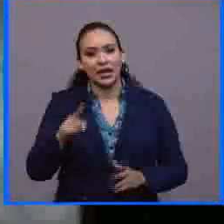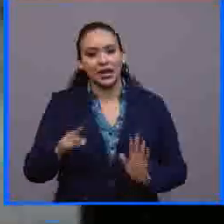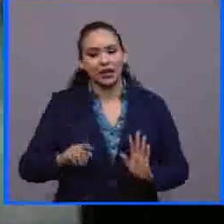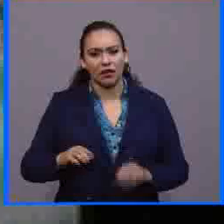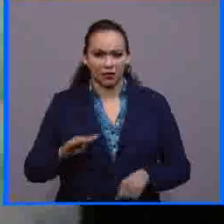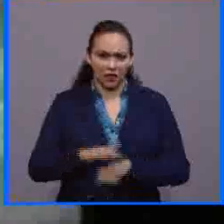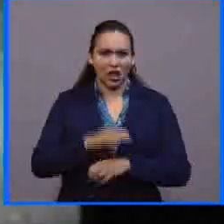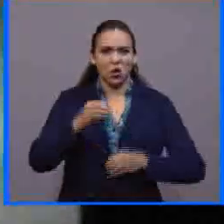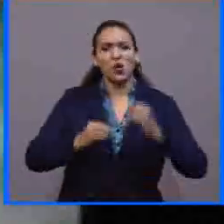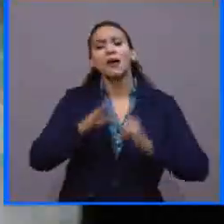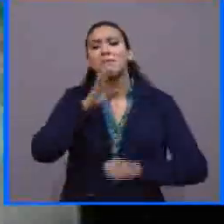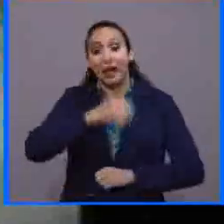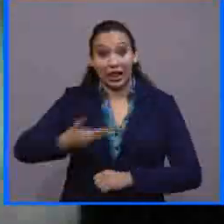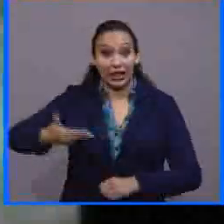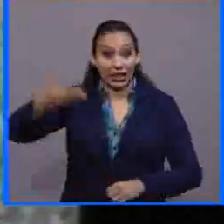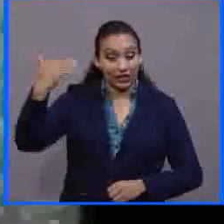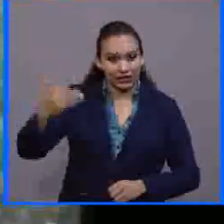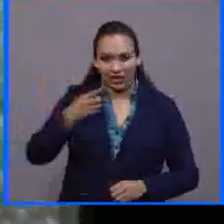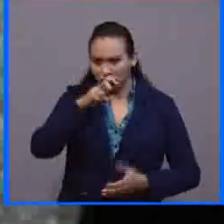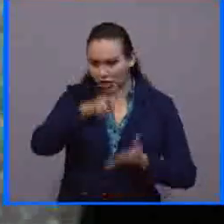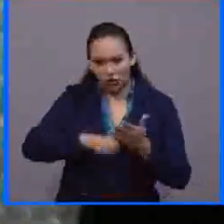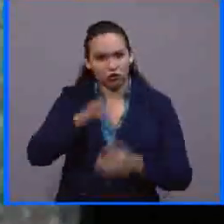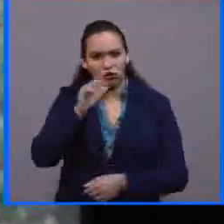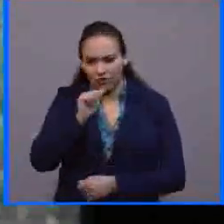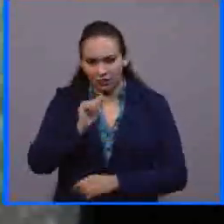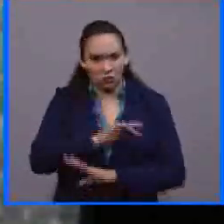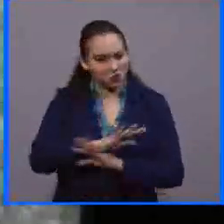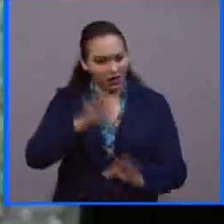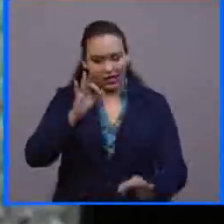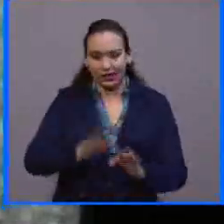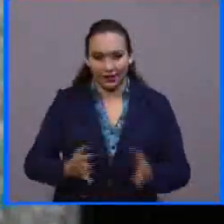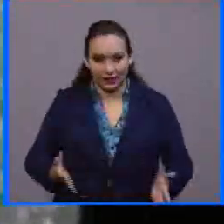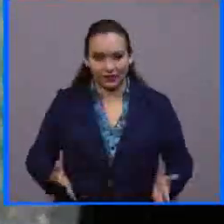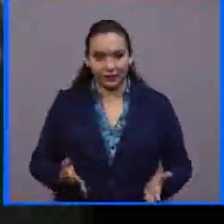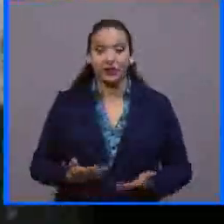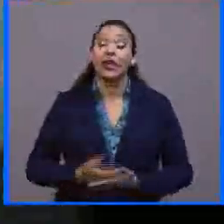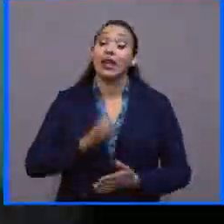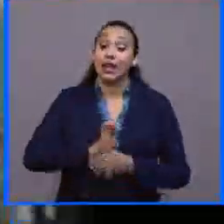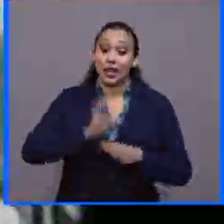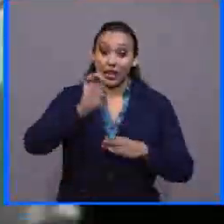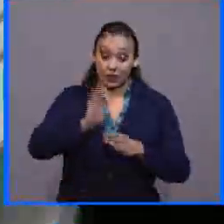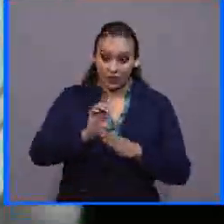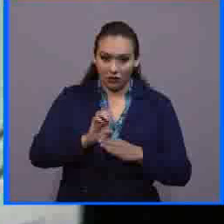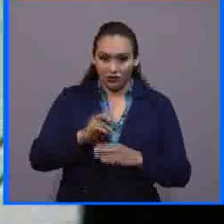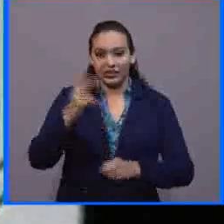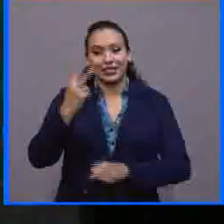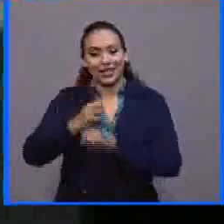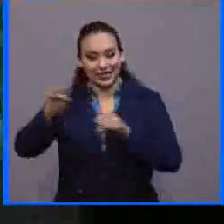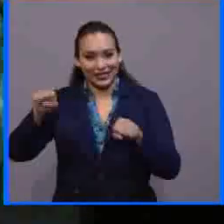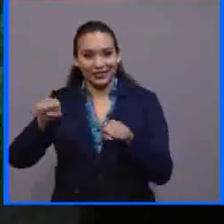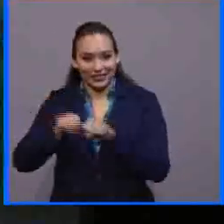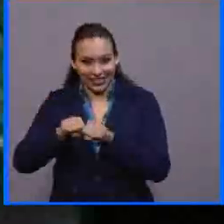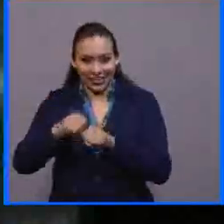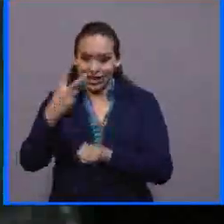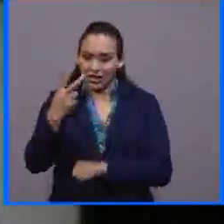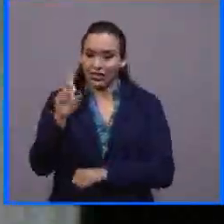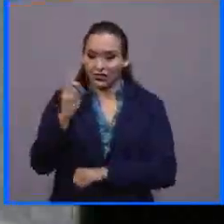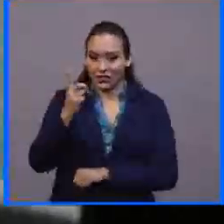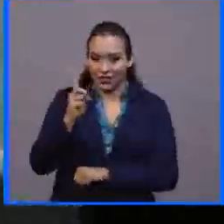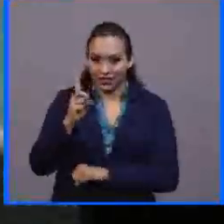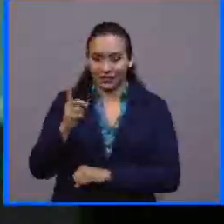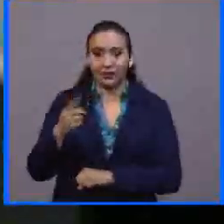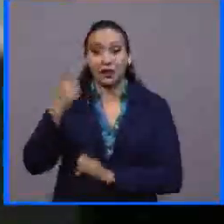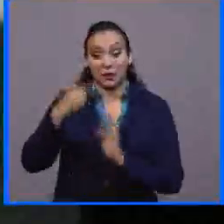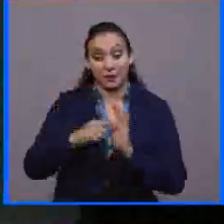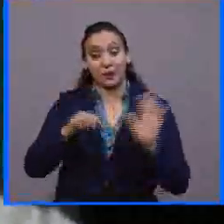de la justicia se pretendieran modificar o incumplir. En tanto, la segunda sala de la Corte, el 2 de diciembre ya